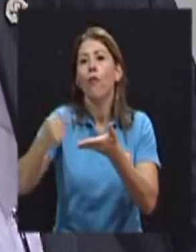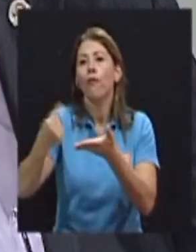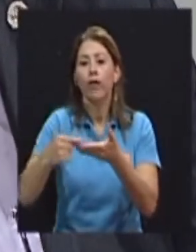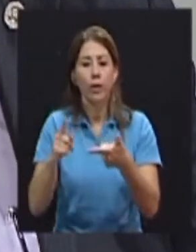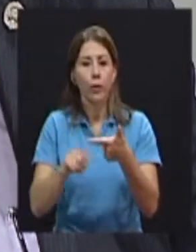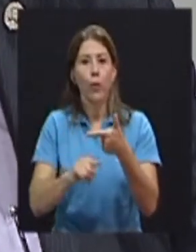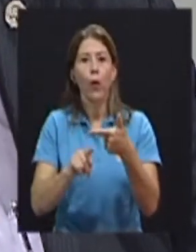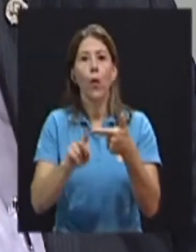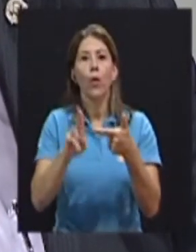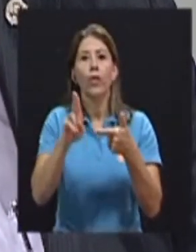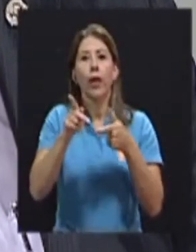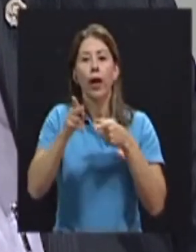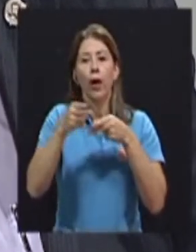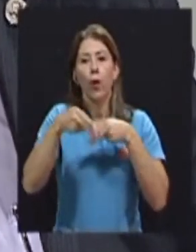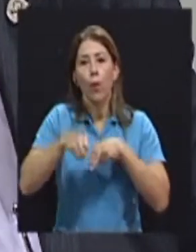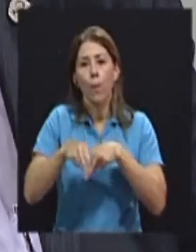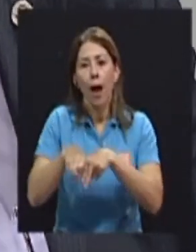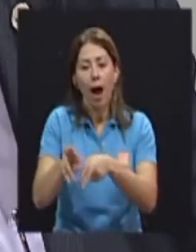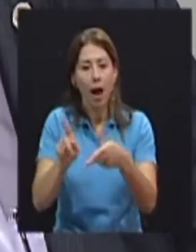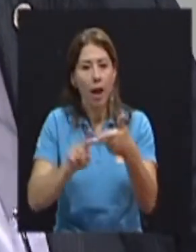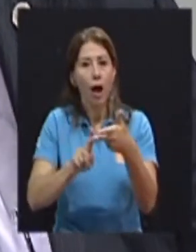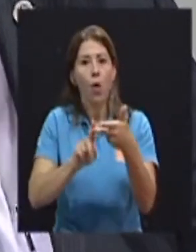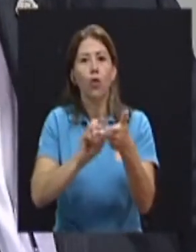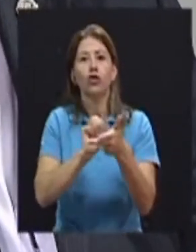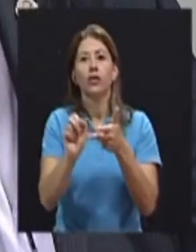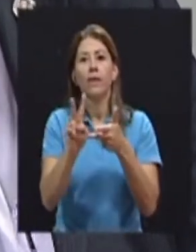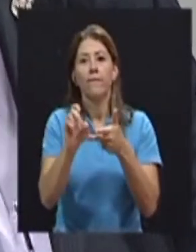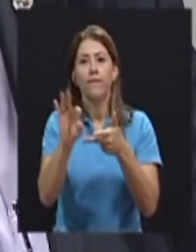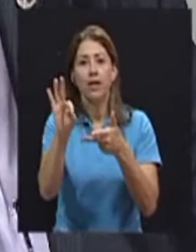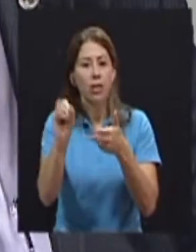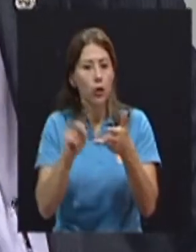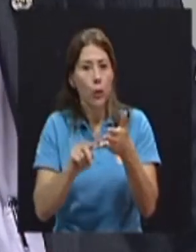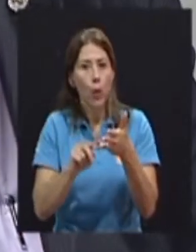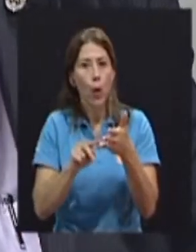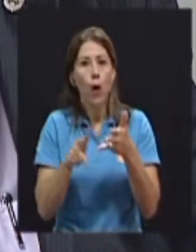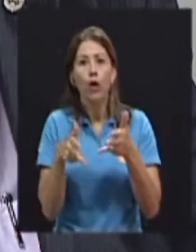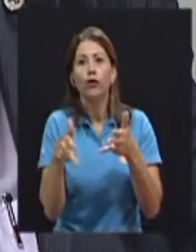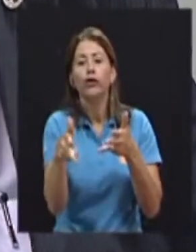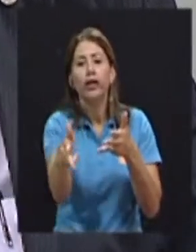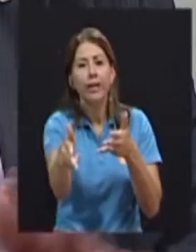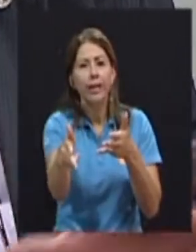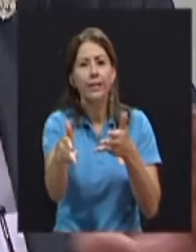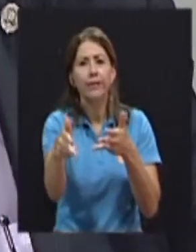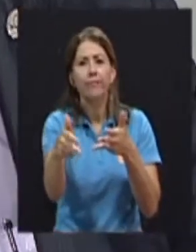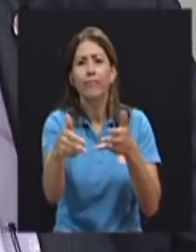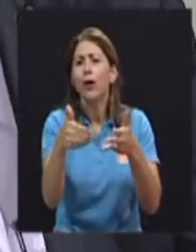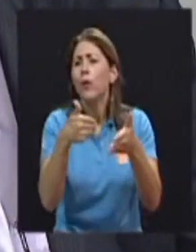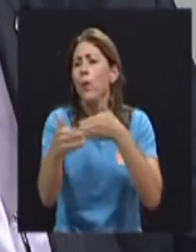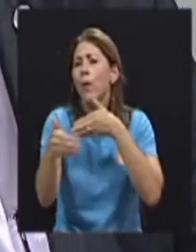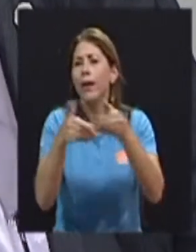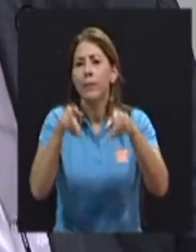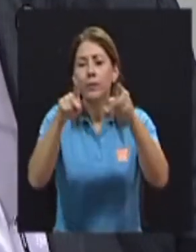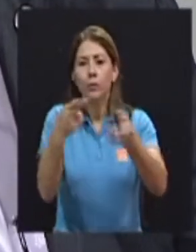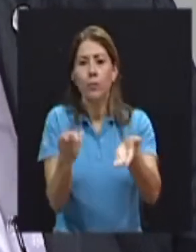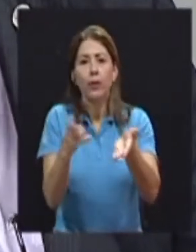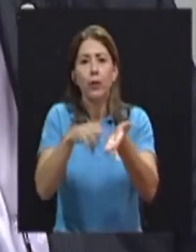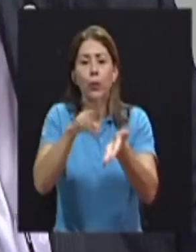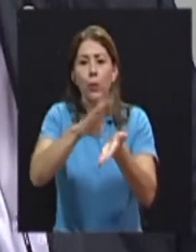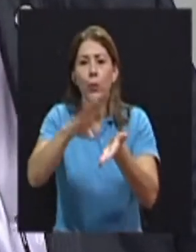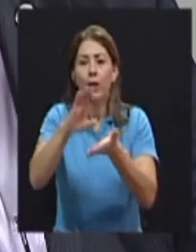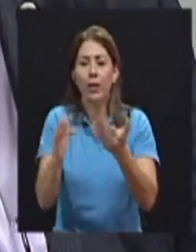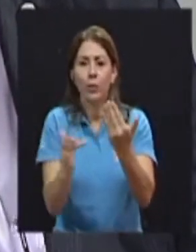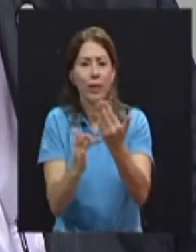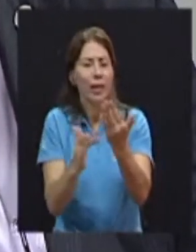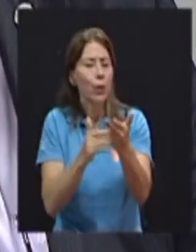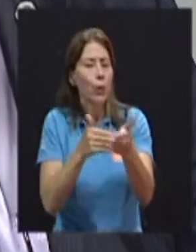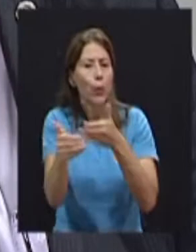Vito de Cotobruz o de Los Chiles, de cualquiera de los extremos del país, de cualquier lugar